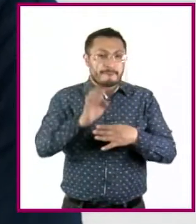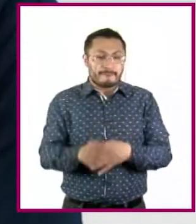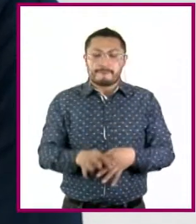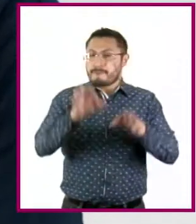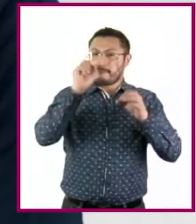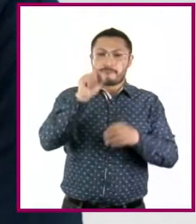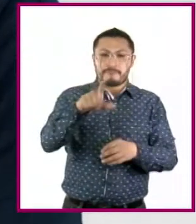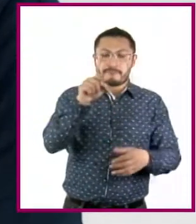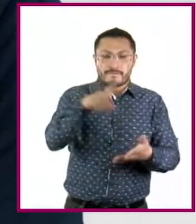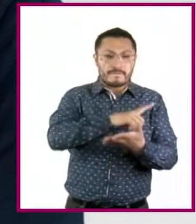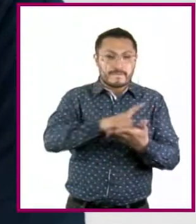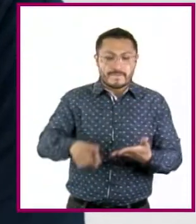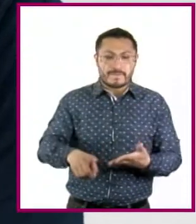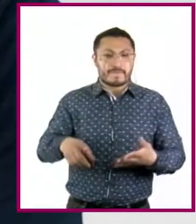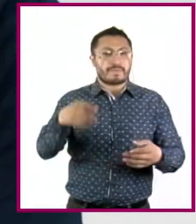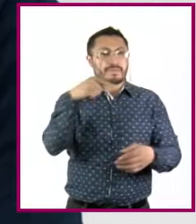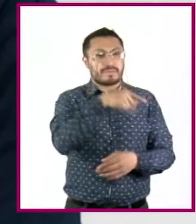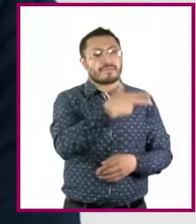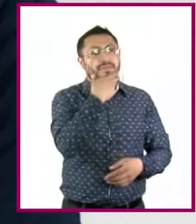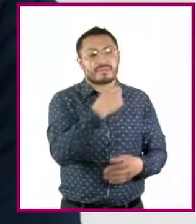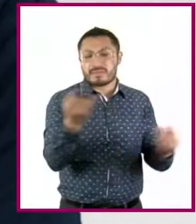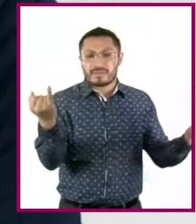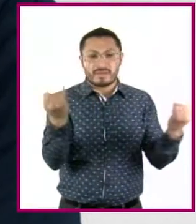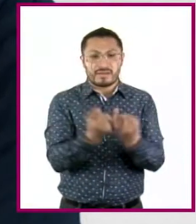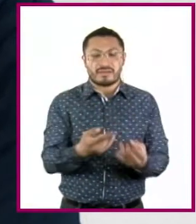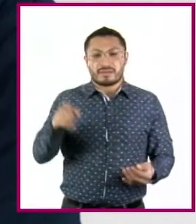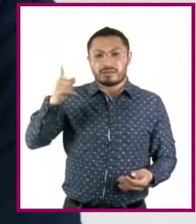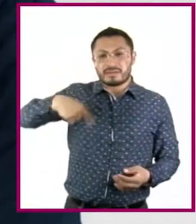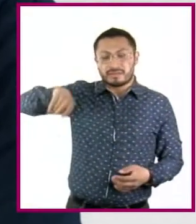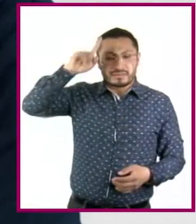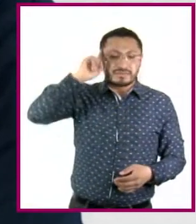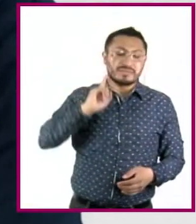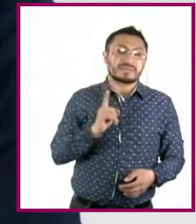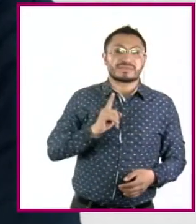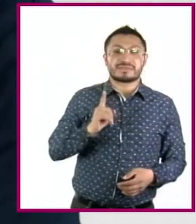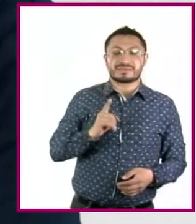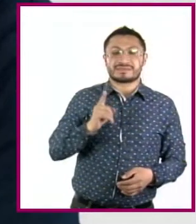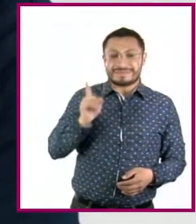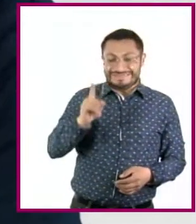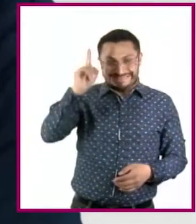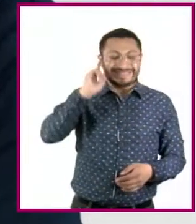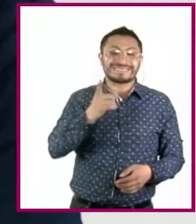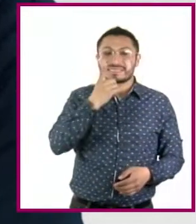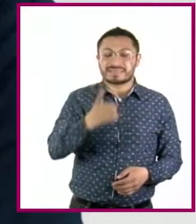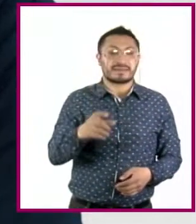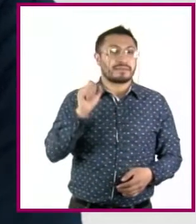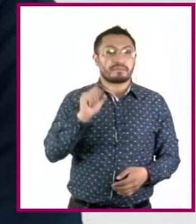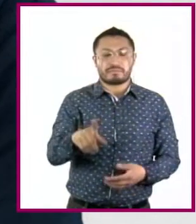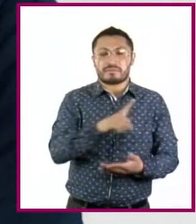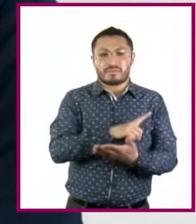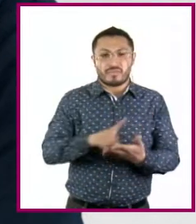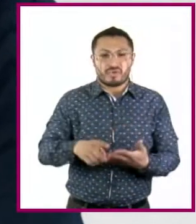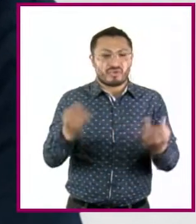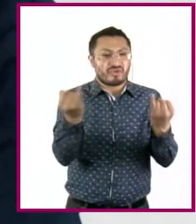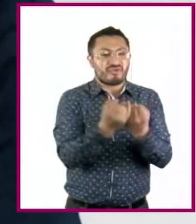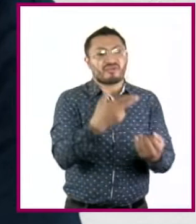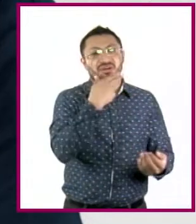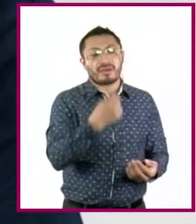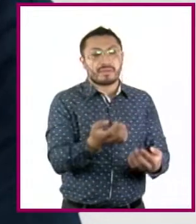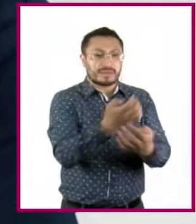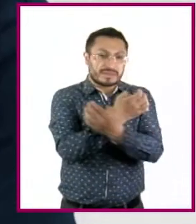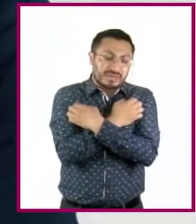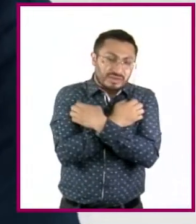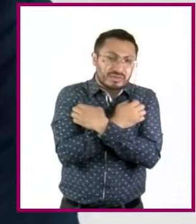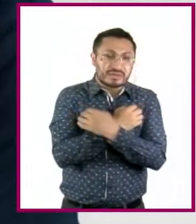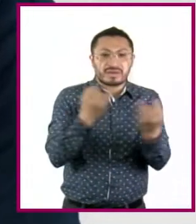los mismos derechos que tienen los hombres. Las mujeres, declaró Wollstonecraft, deben tener los mismos derechos que los hombres en la educación,